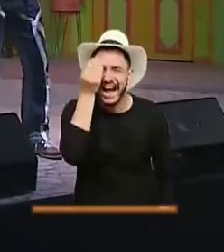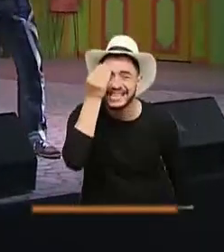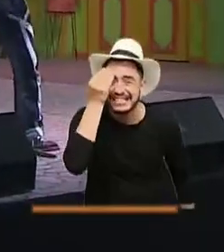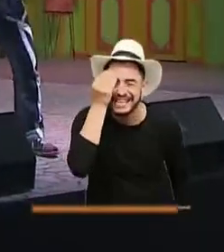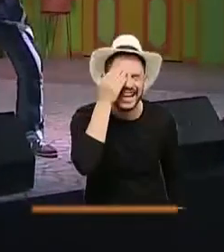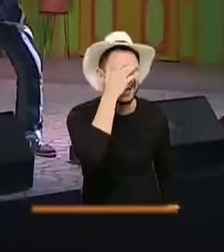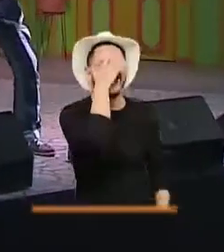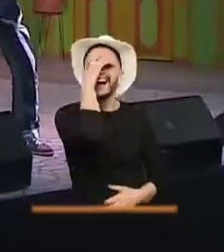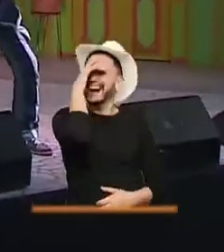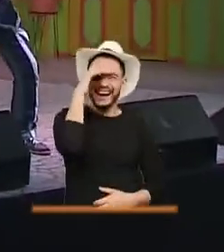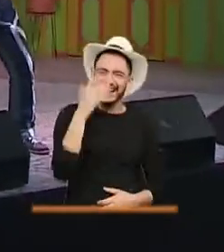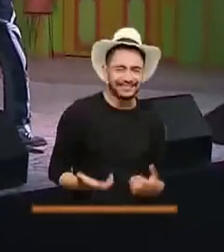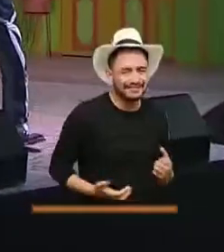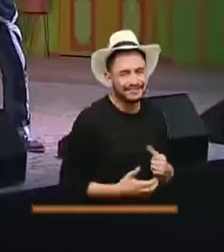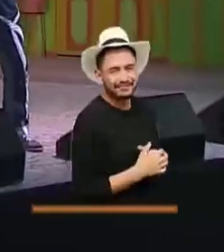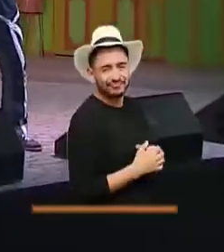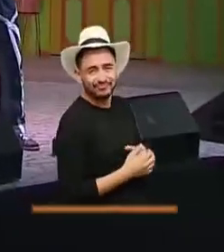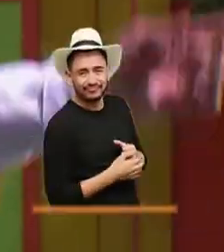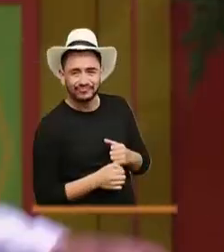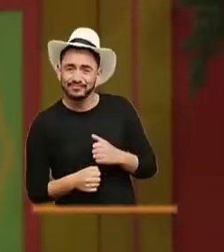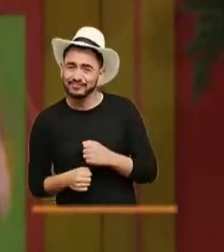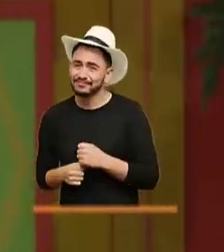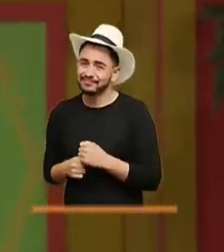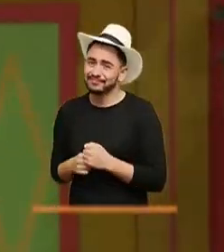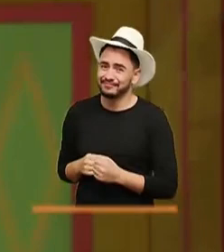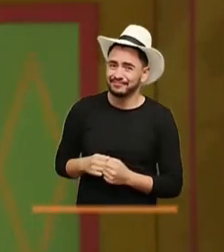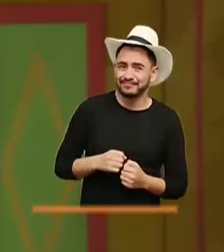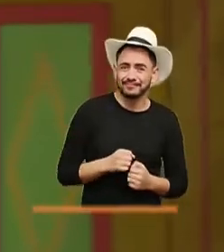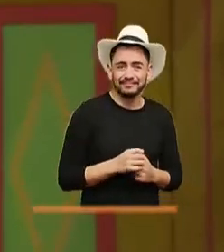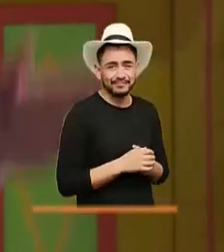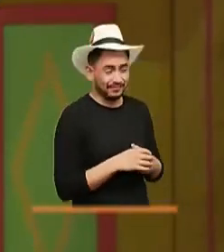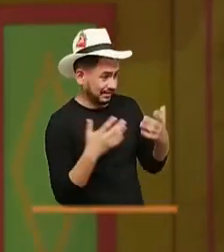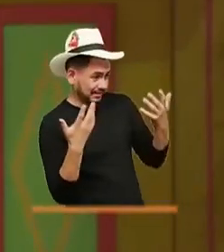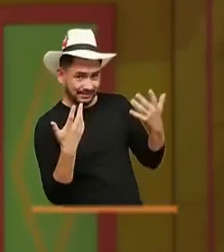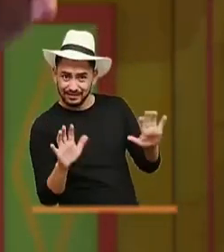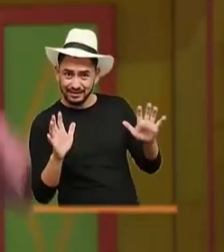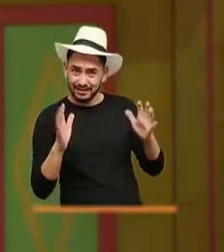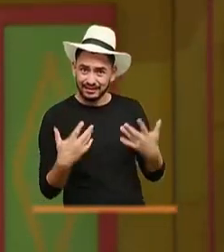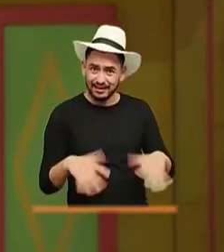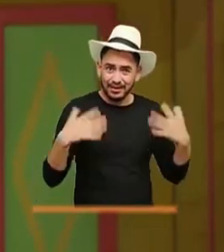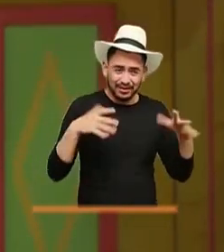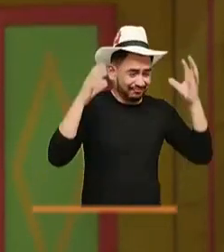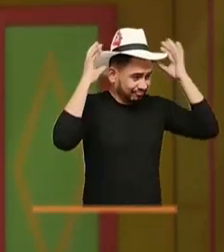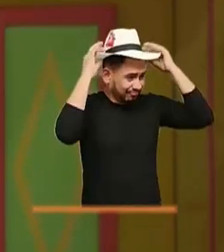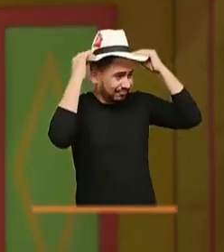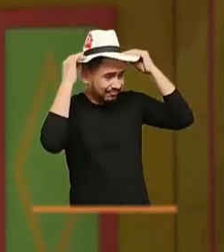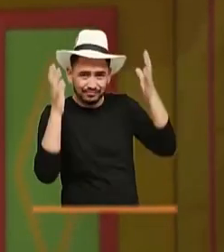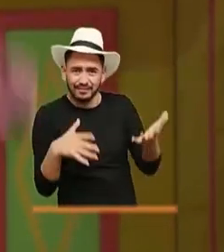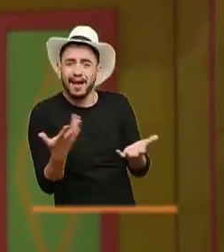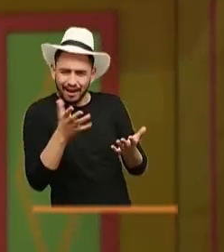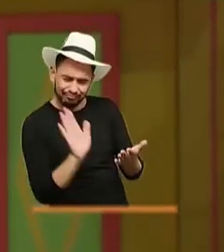Yo ya le he escrito a Juanes, un disco muy